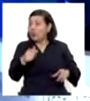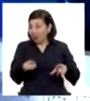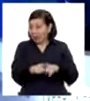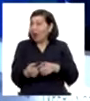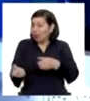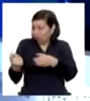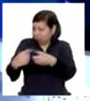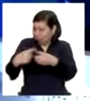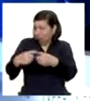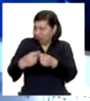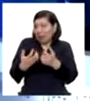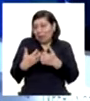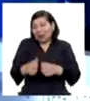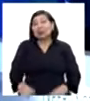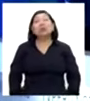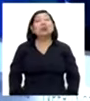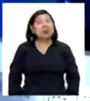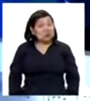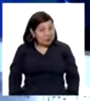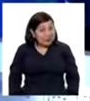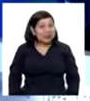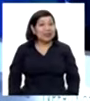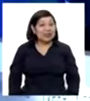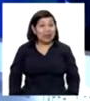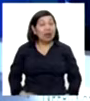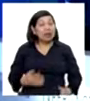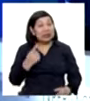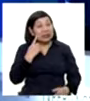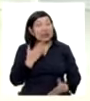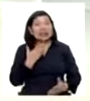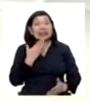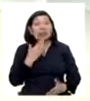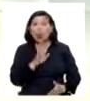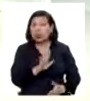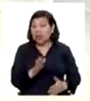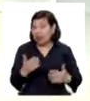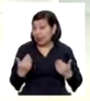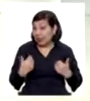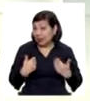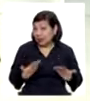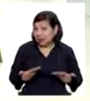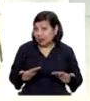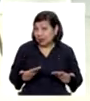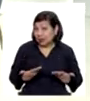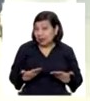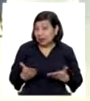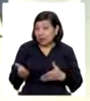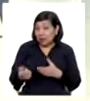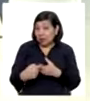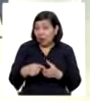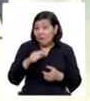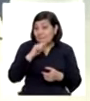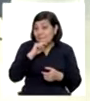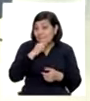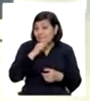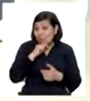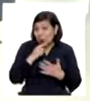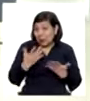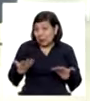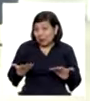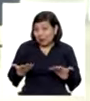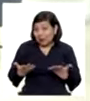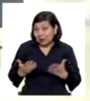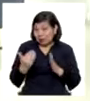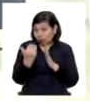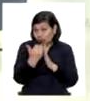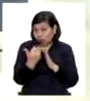también se vayan involucrando. Interesante, y ahí podríamos conocer también, o ustedes tienen estimaciones de la participación de las mujeres